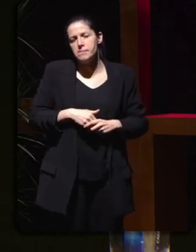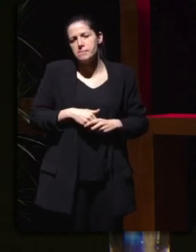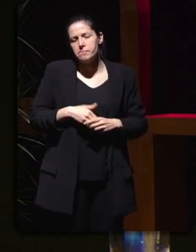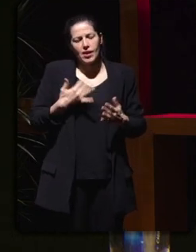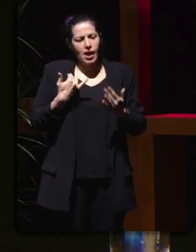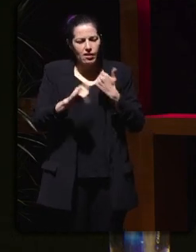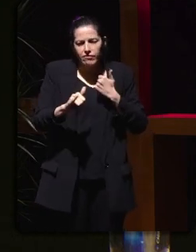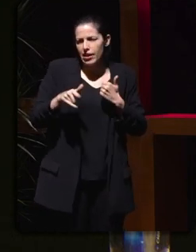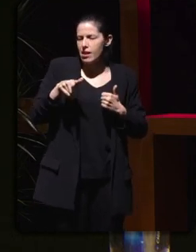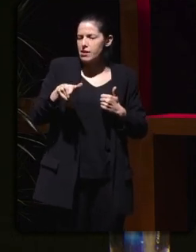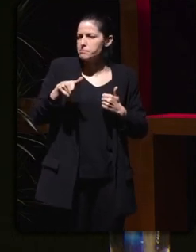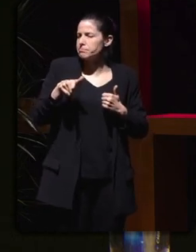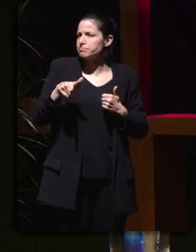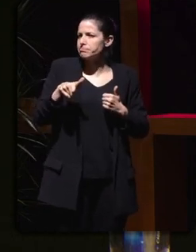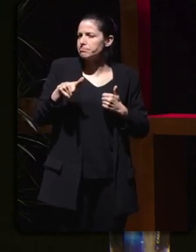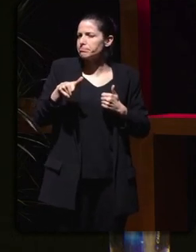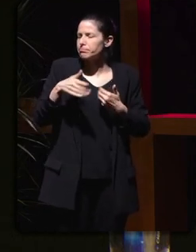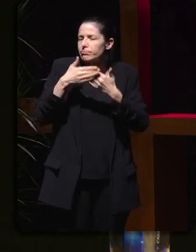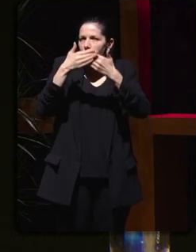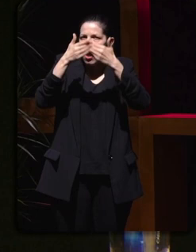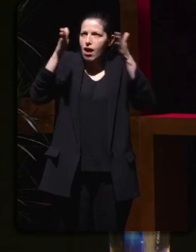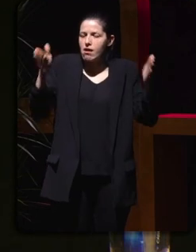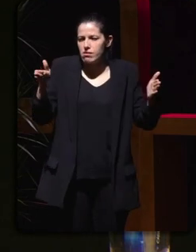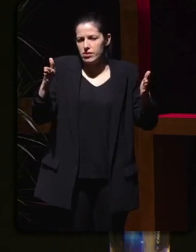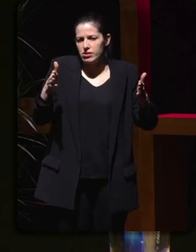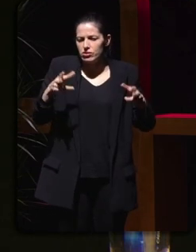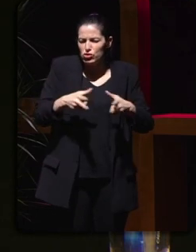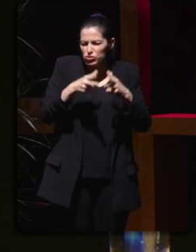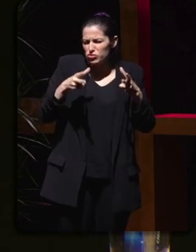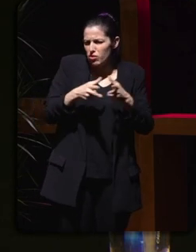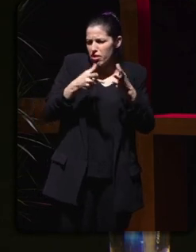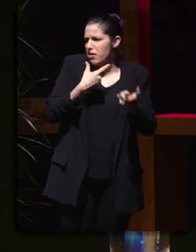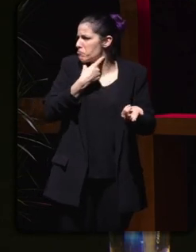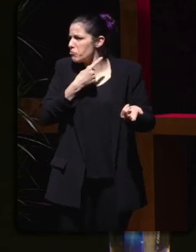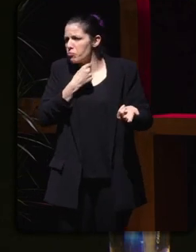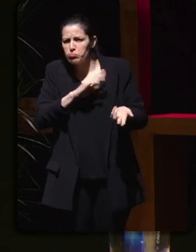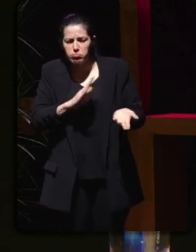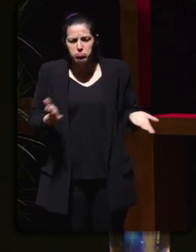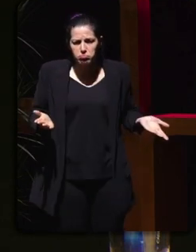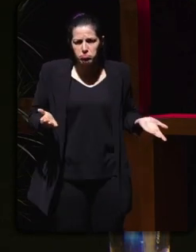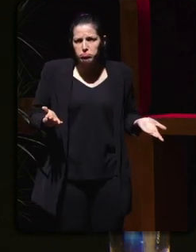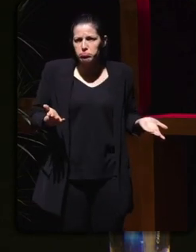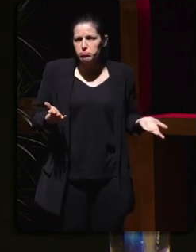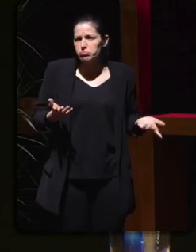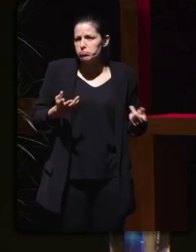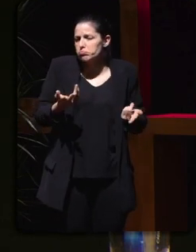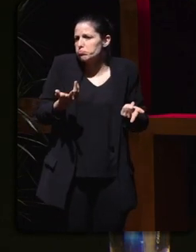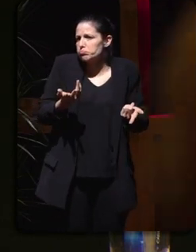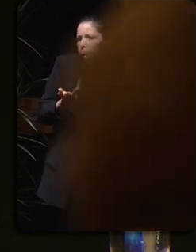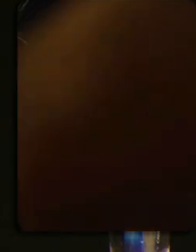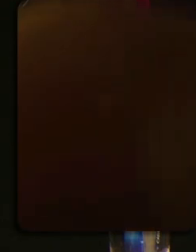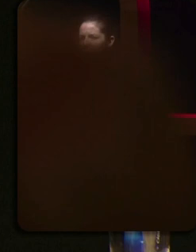se ha abierto si a ti la sociedad en la que viven no te gusta la única herramienta que no necesita